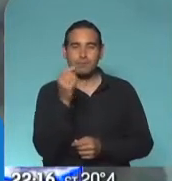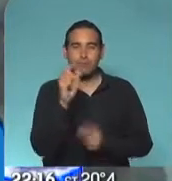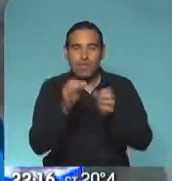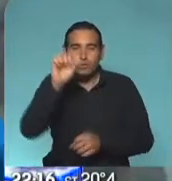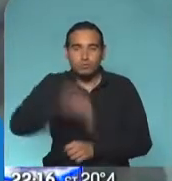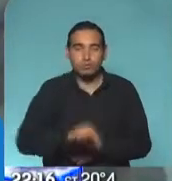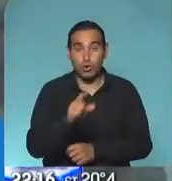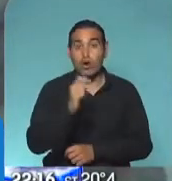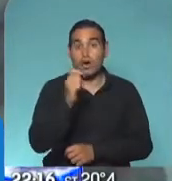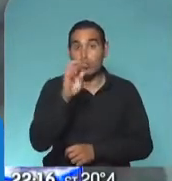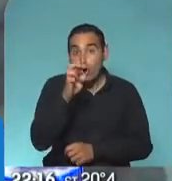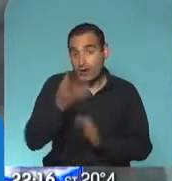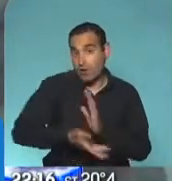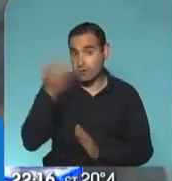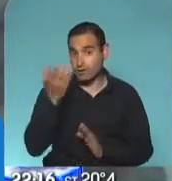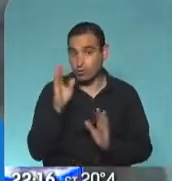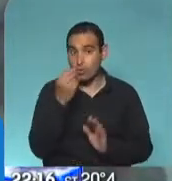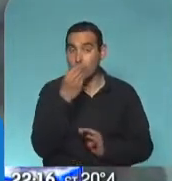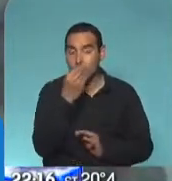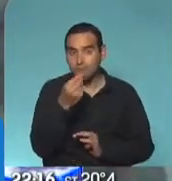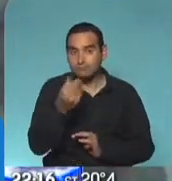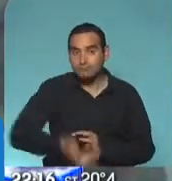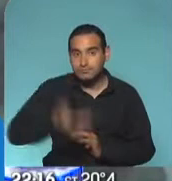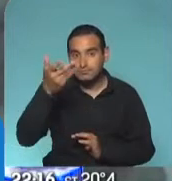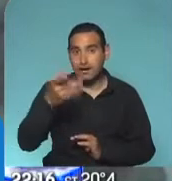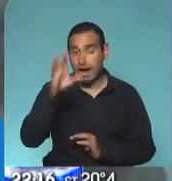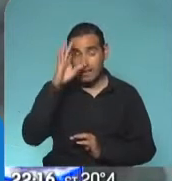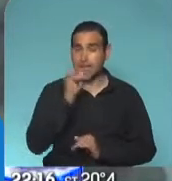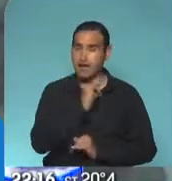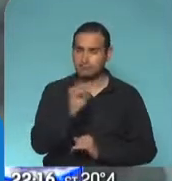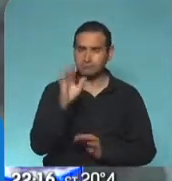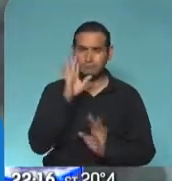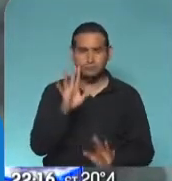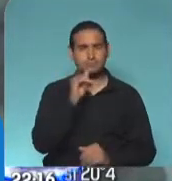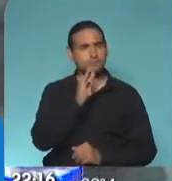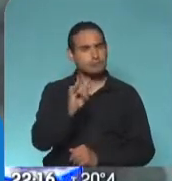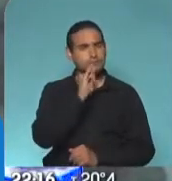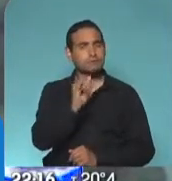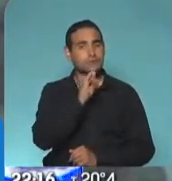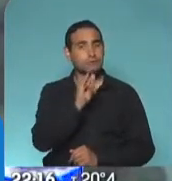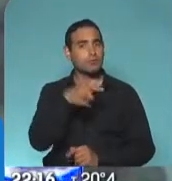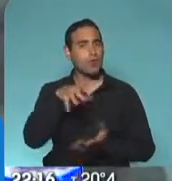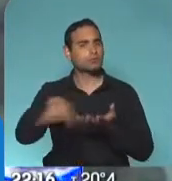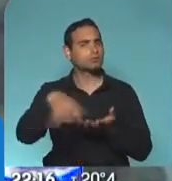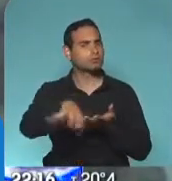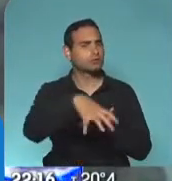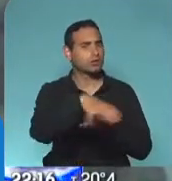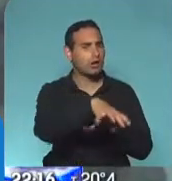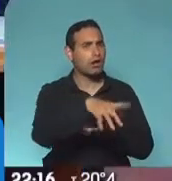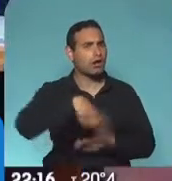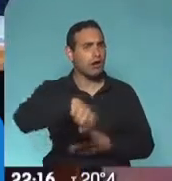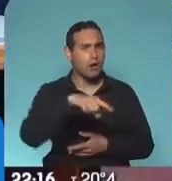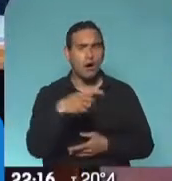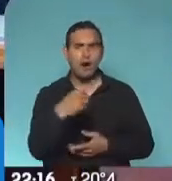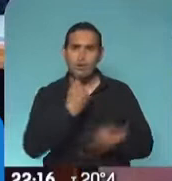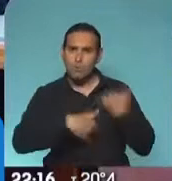dólares lo que van a tener sobre los alimentos. Cuando empezaron a advertir sobre esto, pareciera ser que varios sectores se